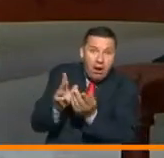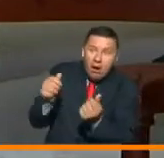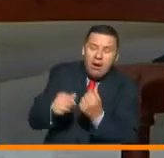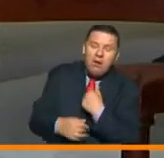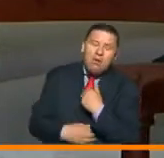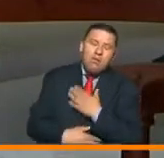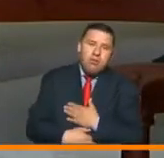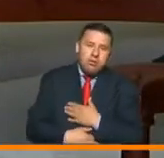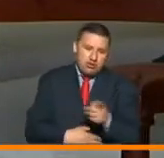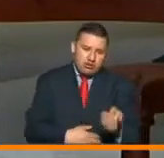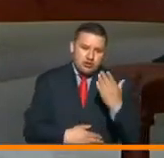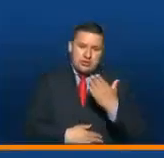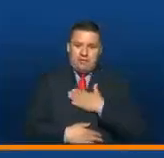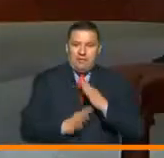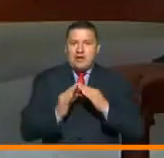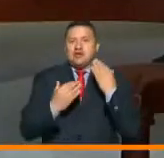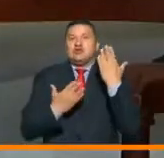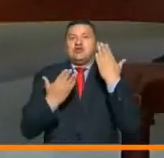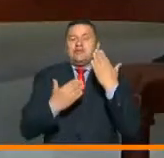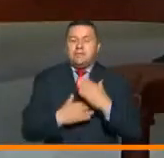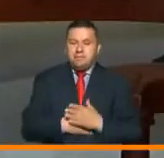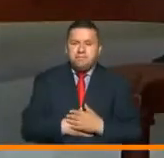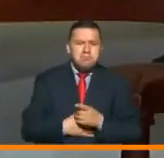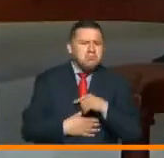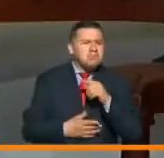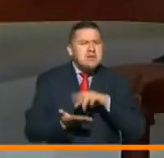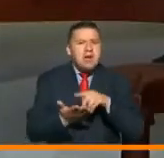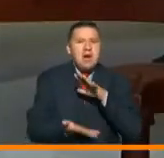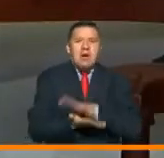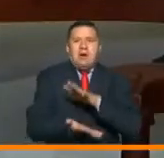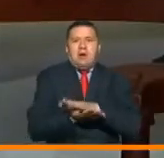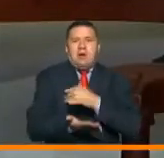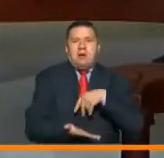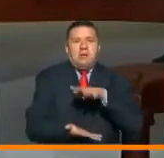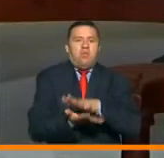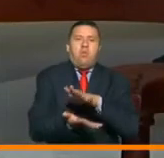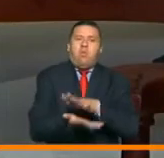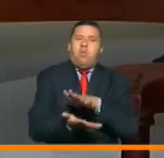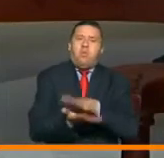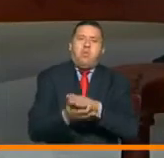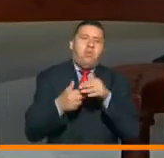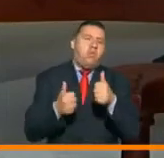para él y para nosotros. Más tranquilidad, más